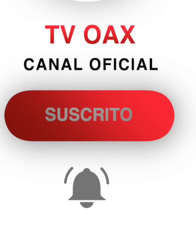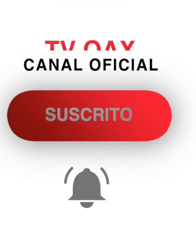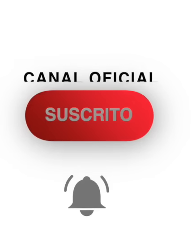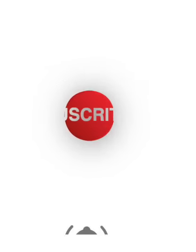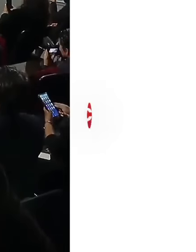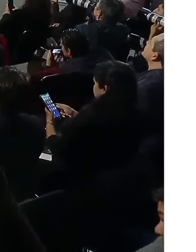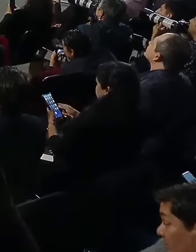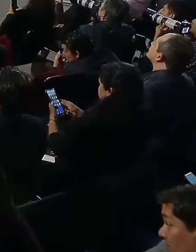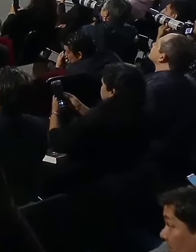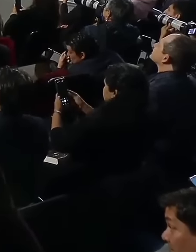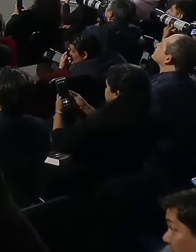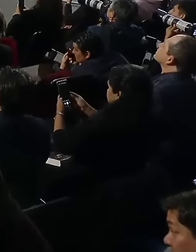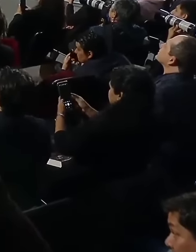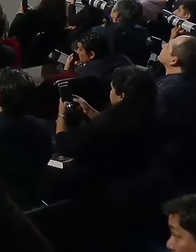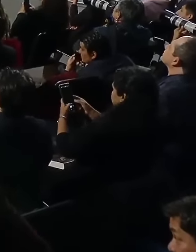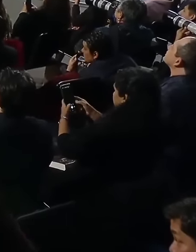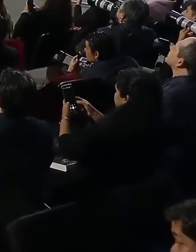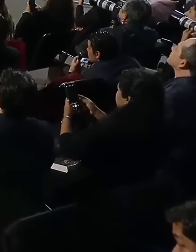Así es el programa, ¿no?